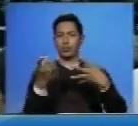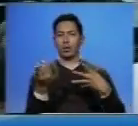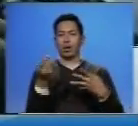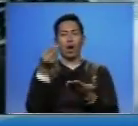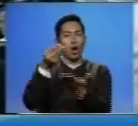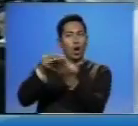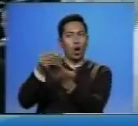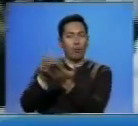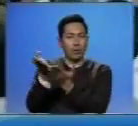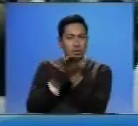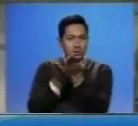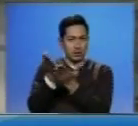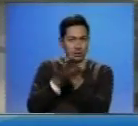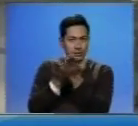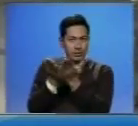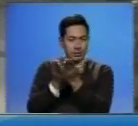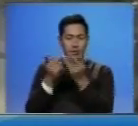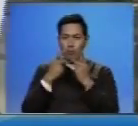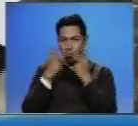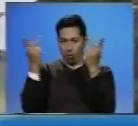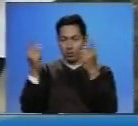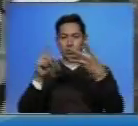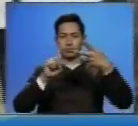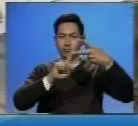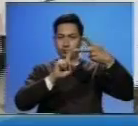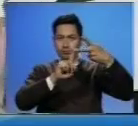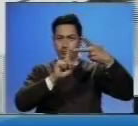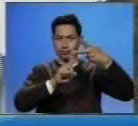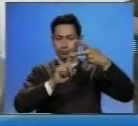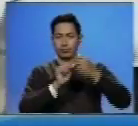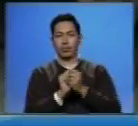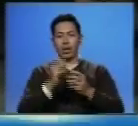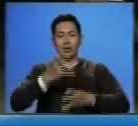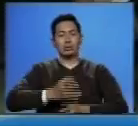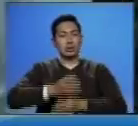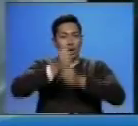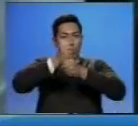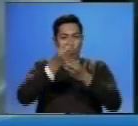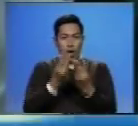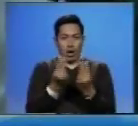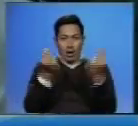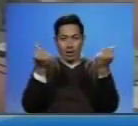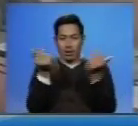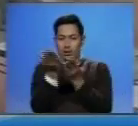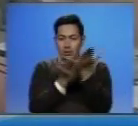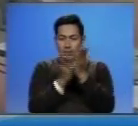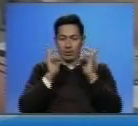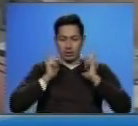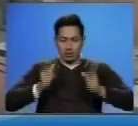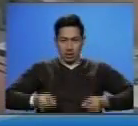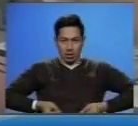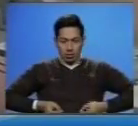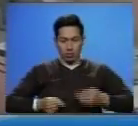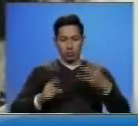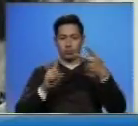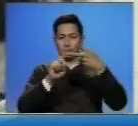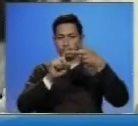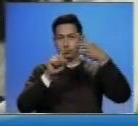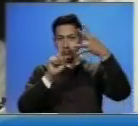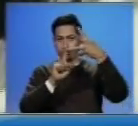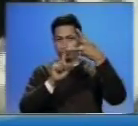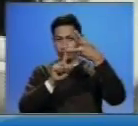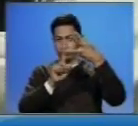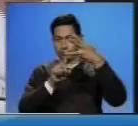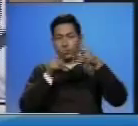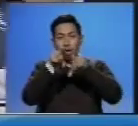por parte de la red pública, la creación de la Agencia de Aseguramiento de la Calidad y los servicios de salud y medicina prepagada, los